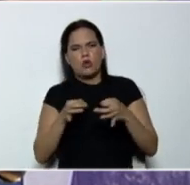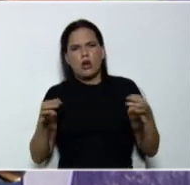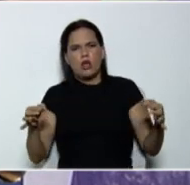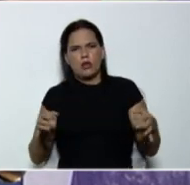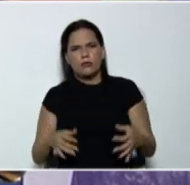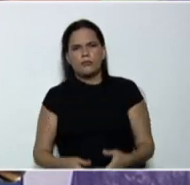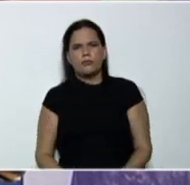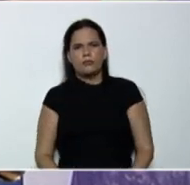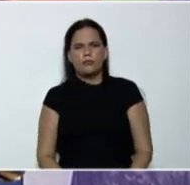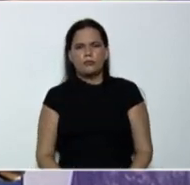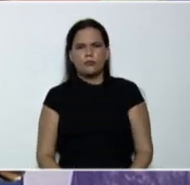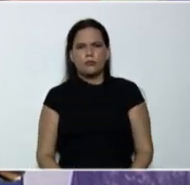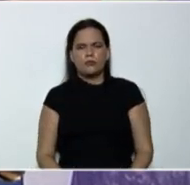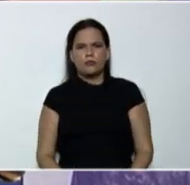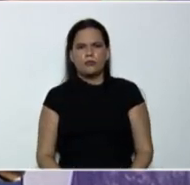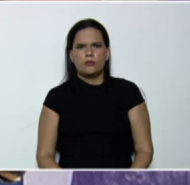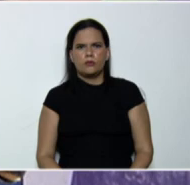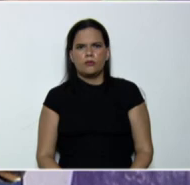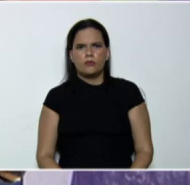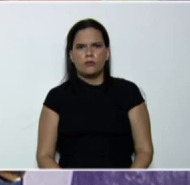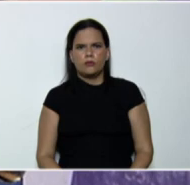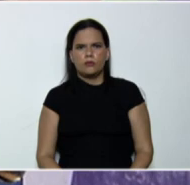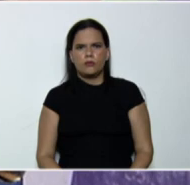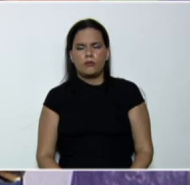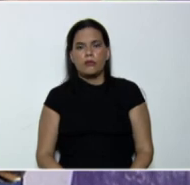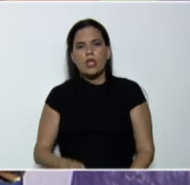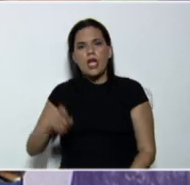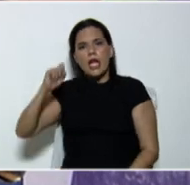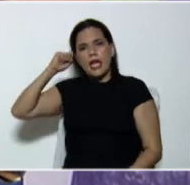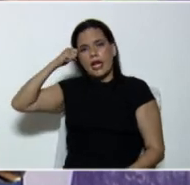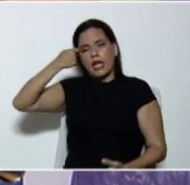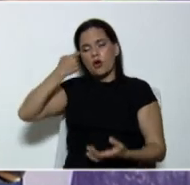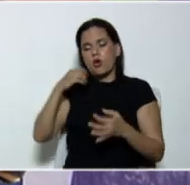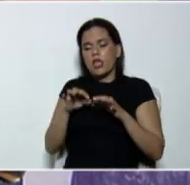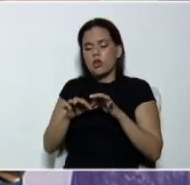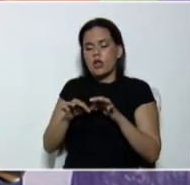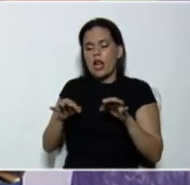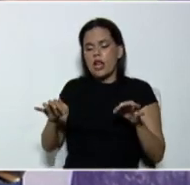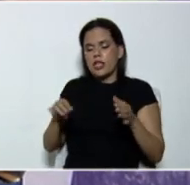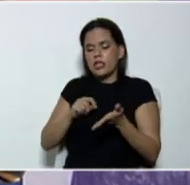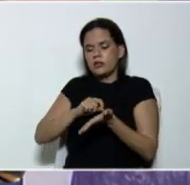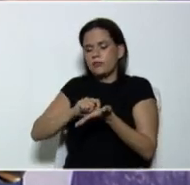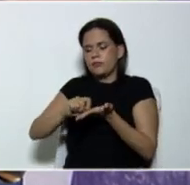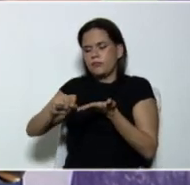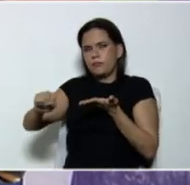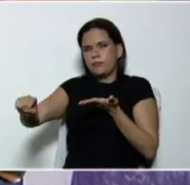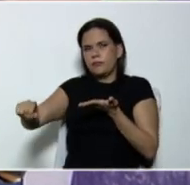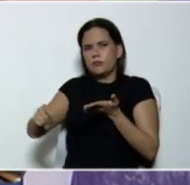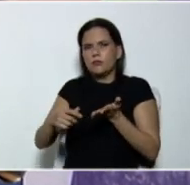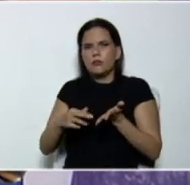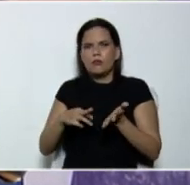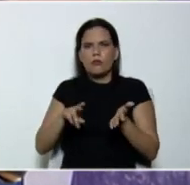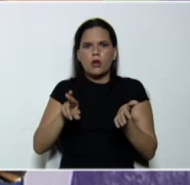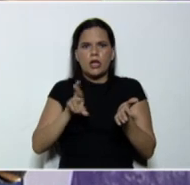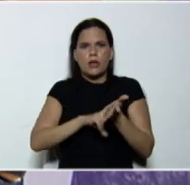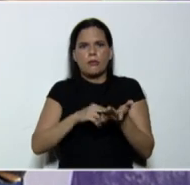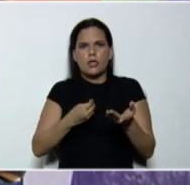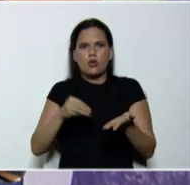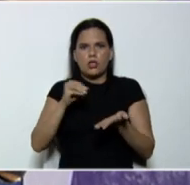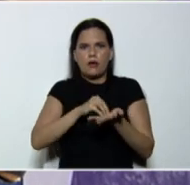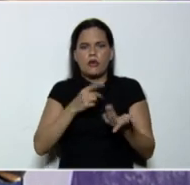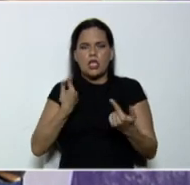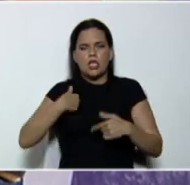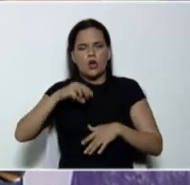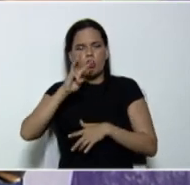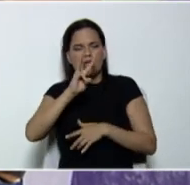está realizando, trazando. Recordando que las líneas se trazan. Repito el procedimiento. Ya tengo